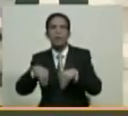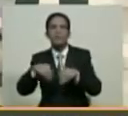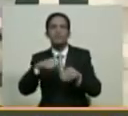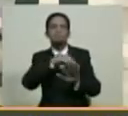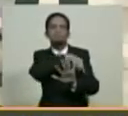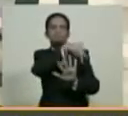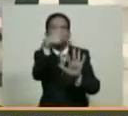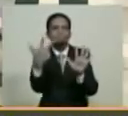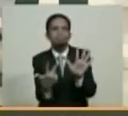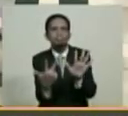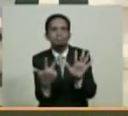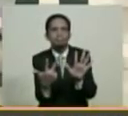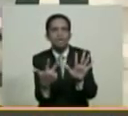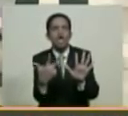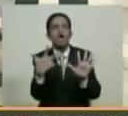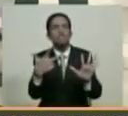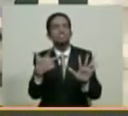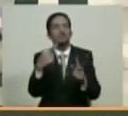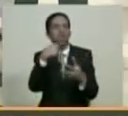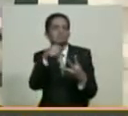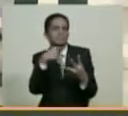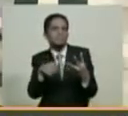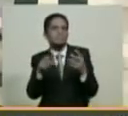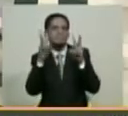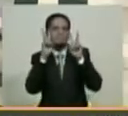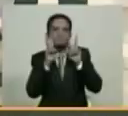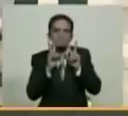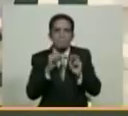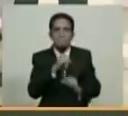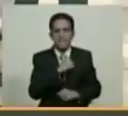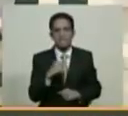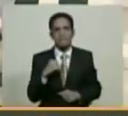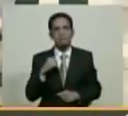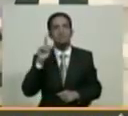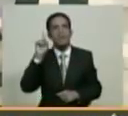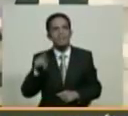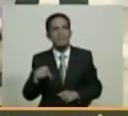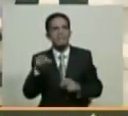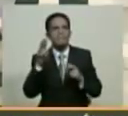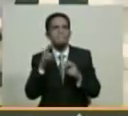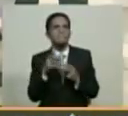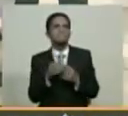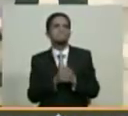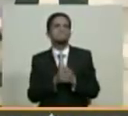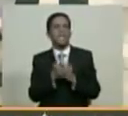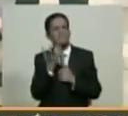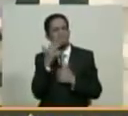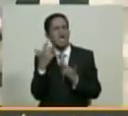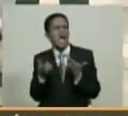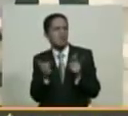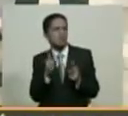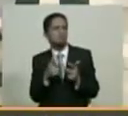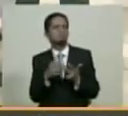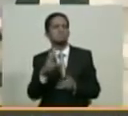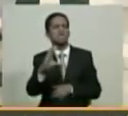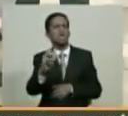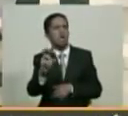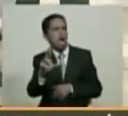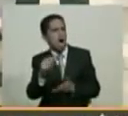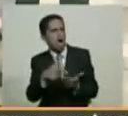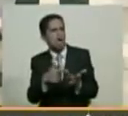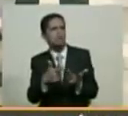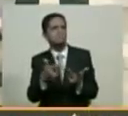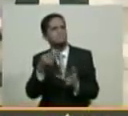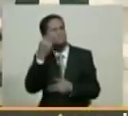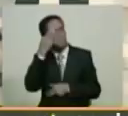productos dedicados a la higiene del hogar y el aseo personal. Destacamos rápidamente algunos de esos 8: el cloro, las toallas